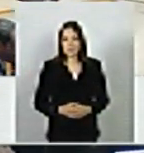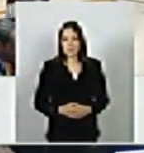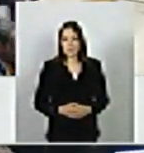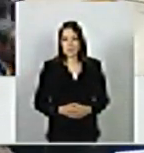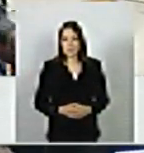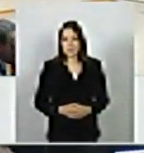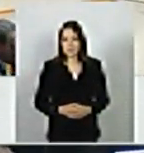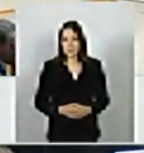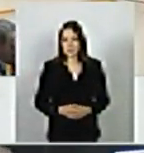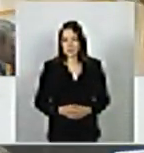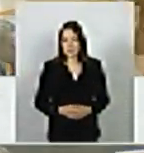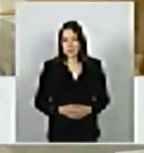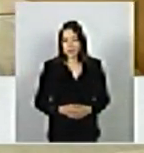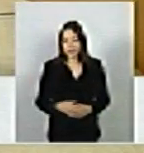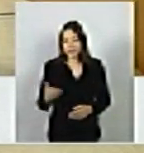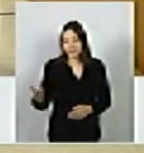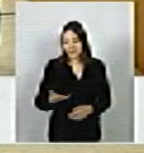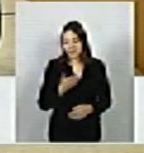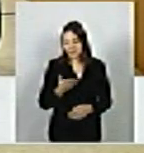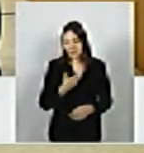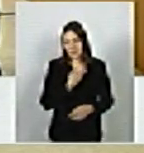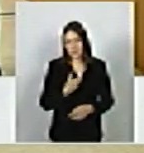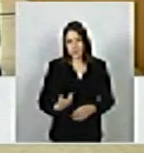Con su permiso, presidente.